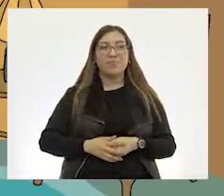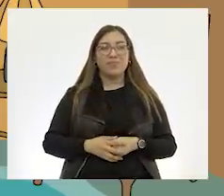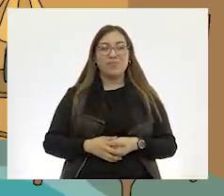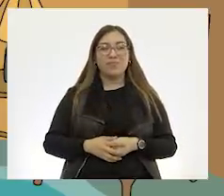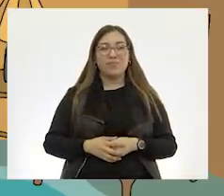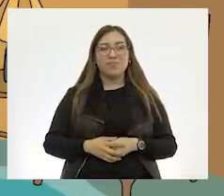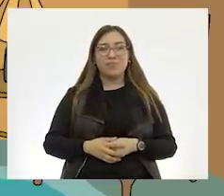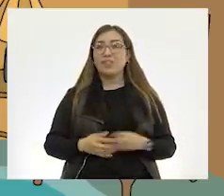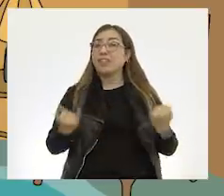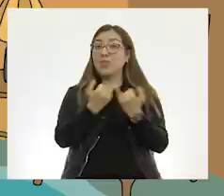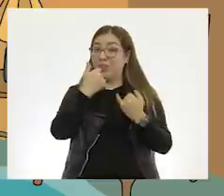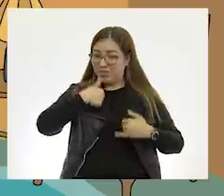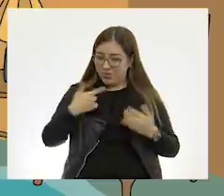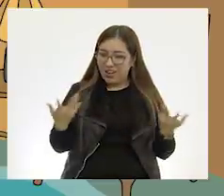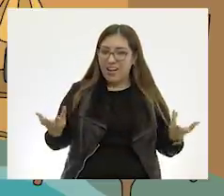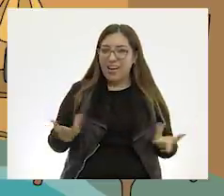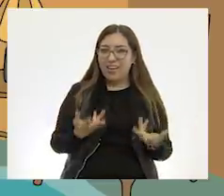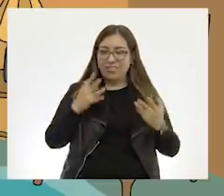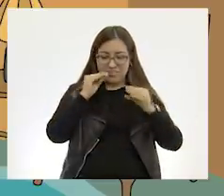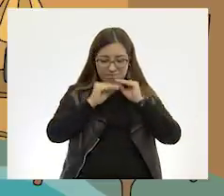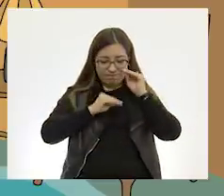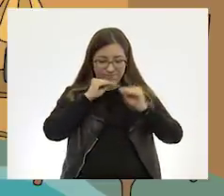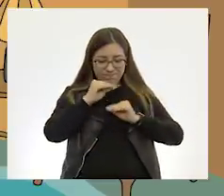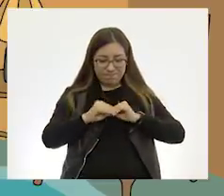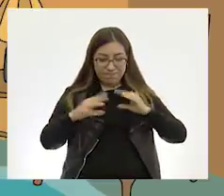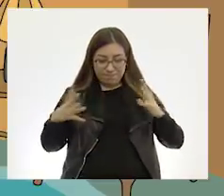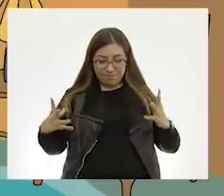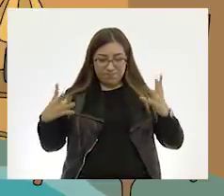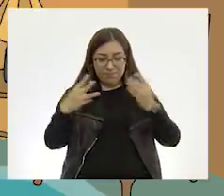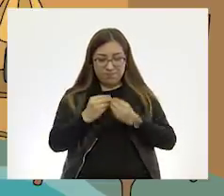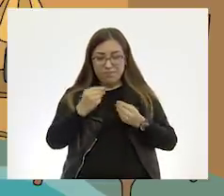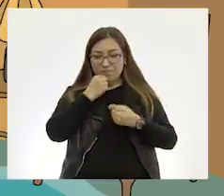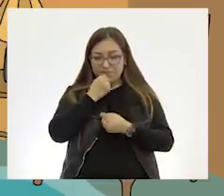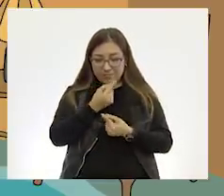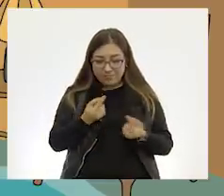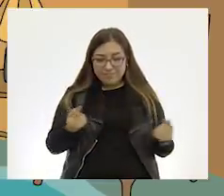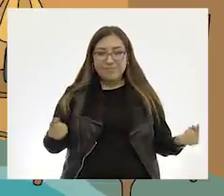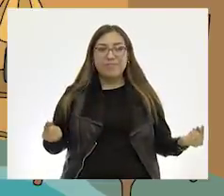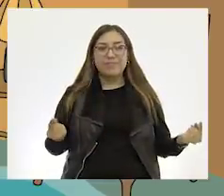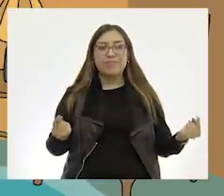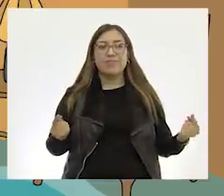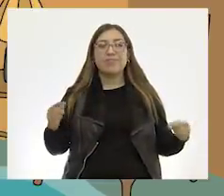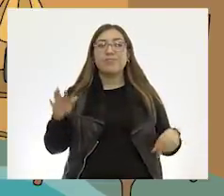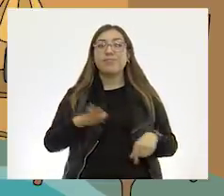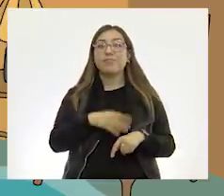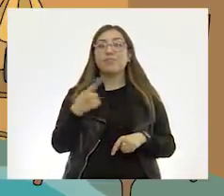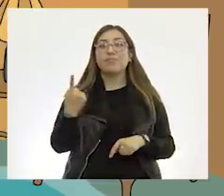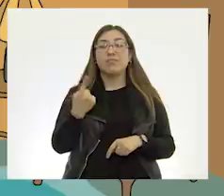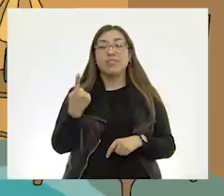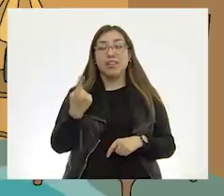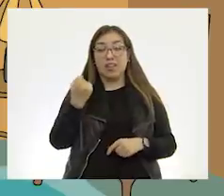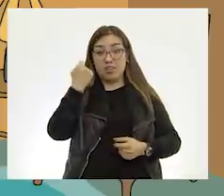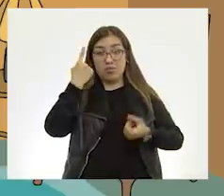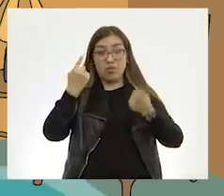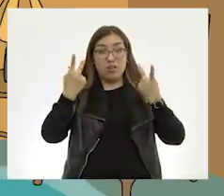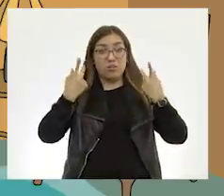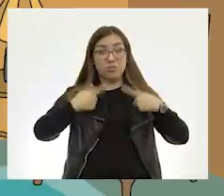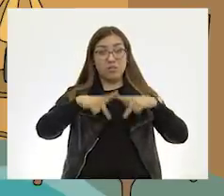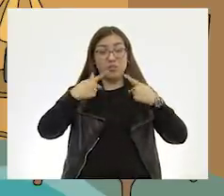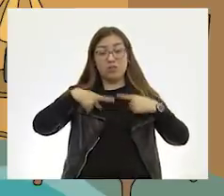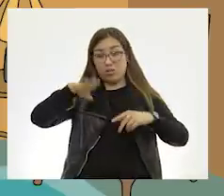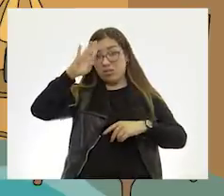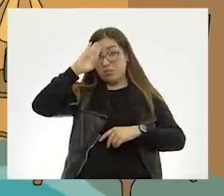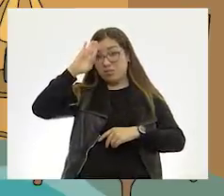Como yo le hice con el Cupertino, ¿no? Porque pues hay gente que cree que los títeres pues nomás son